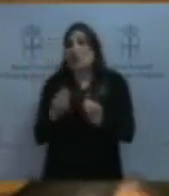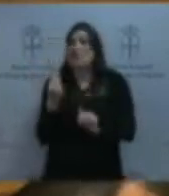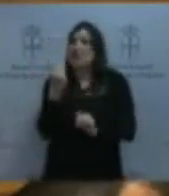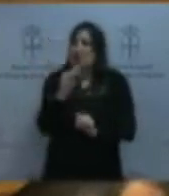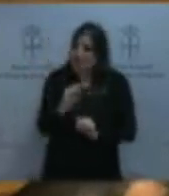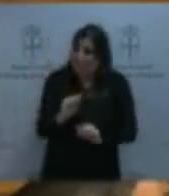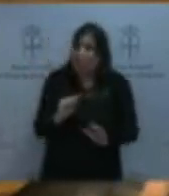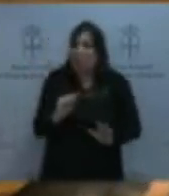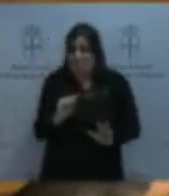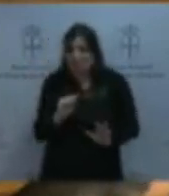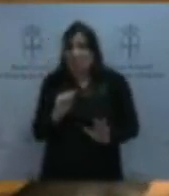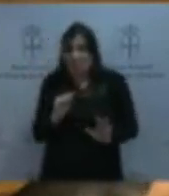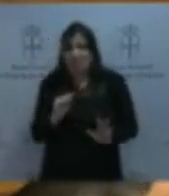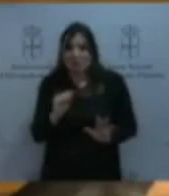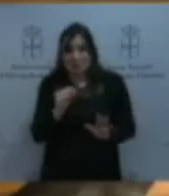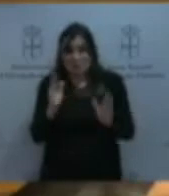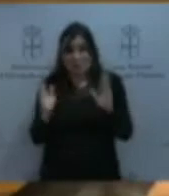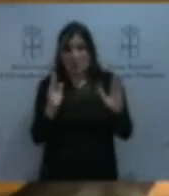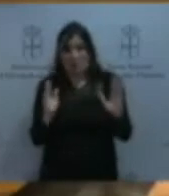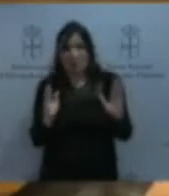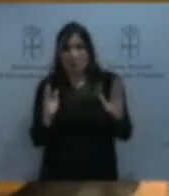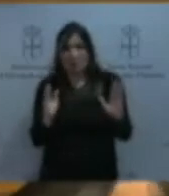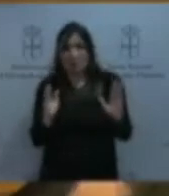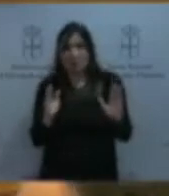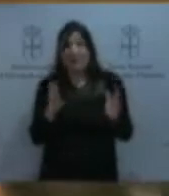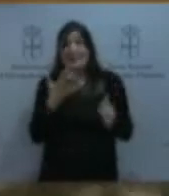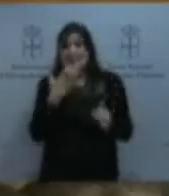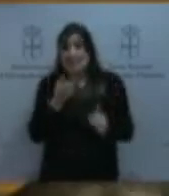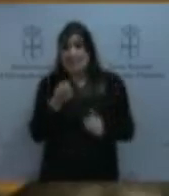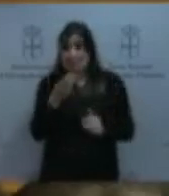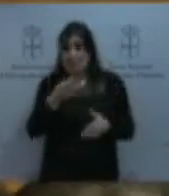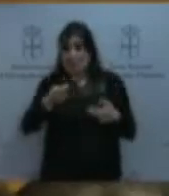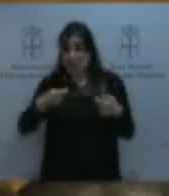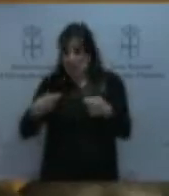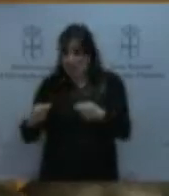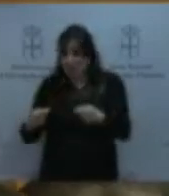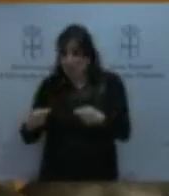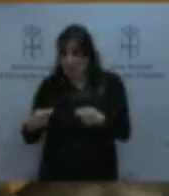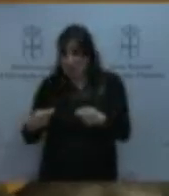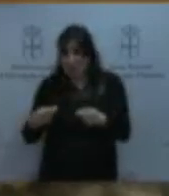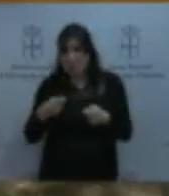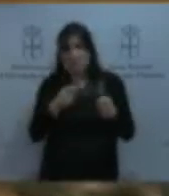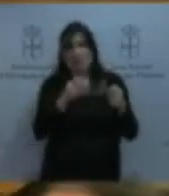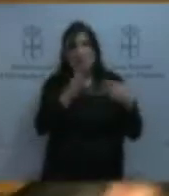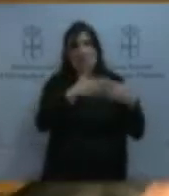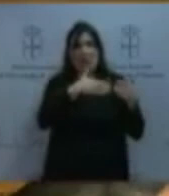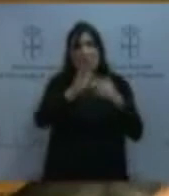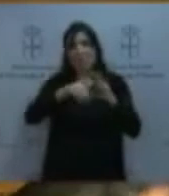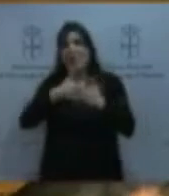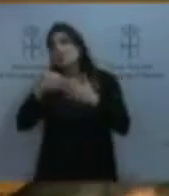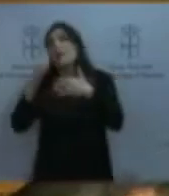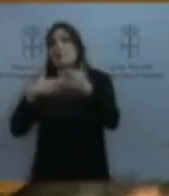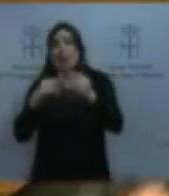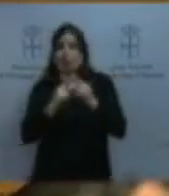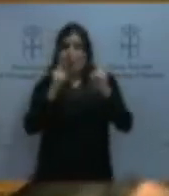periodo. Si la cifra de negocios, y le hablo de marzo a marzo en términos interanuales, la comunidad autónoma